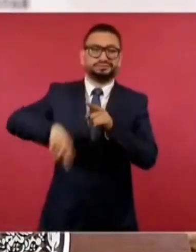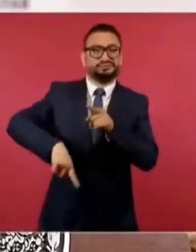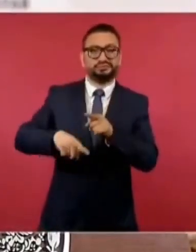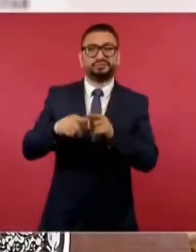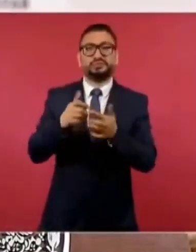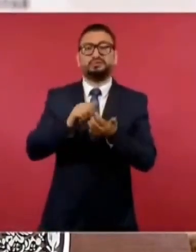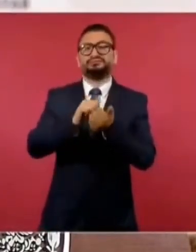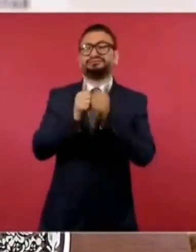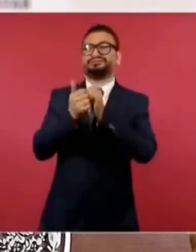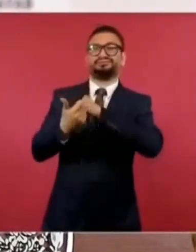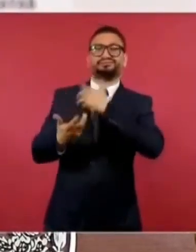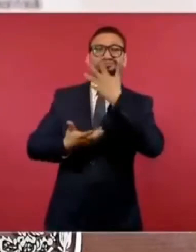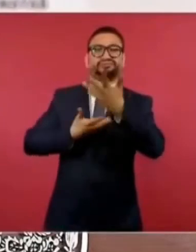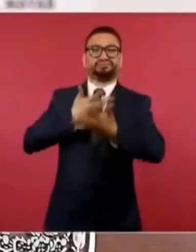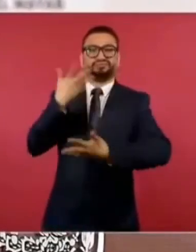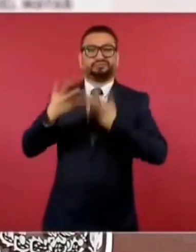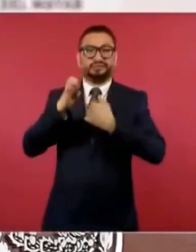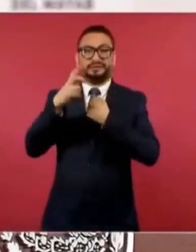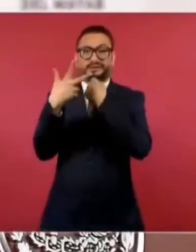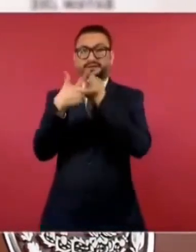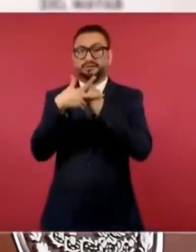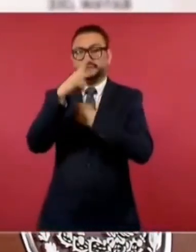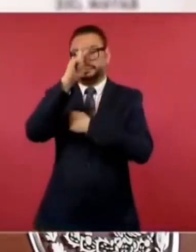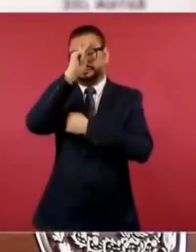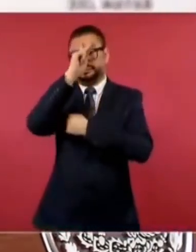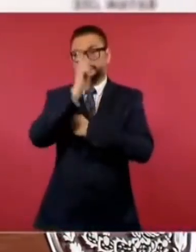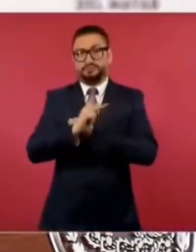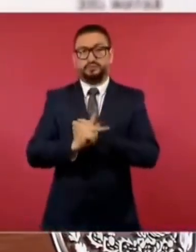Y miren ahora la situación en Europa.